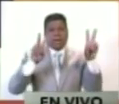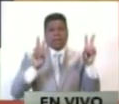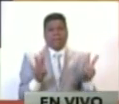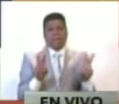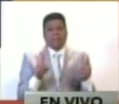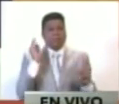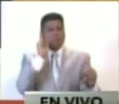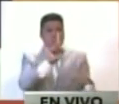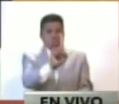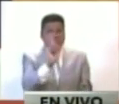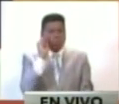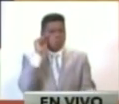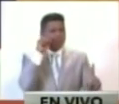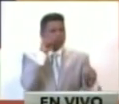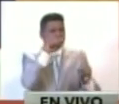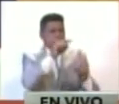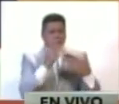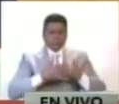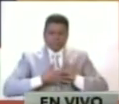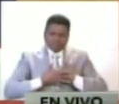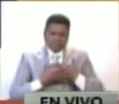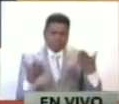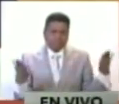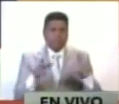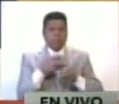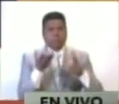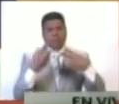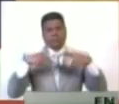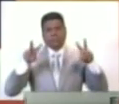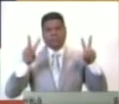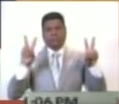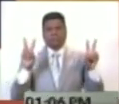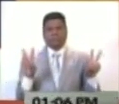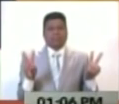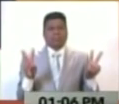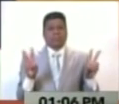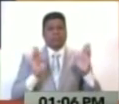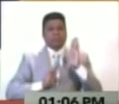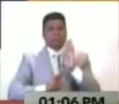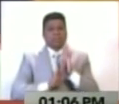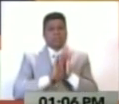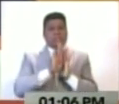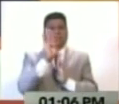objetivo, la solidaridad, la paz para el desarrollo.